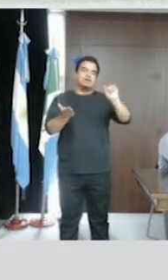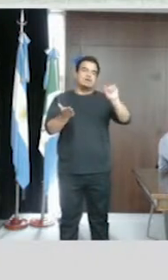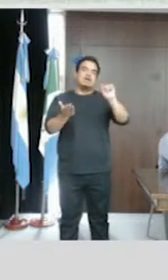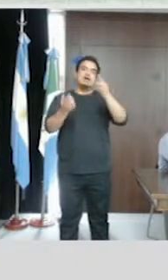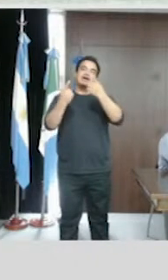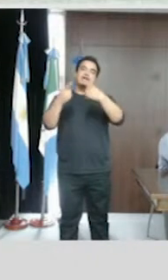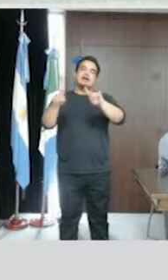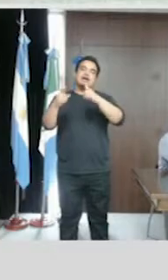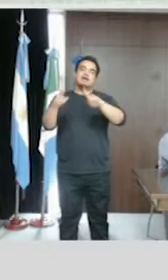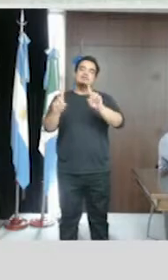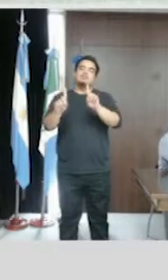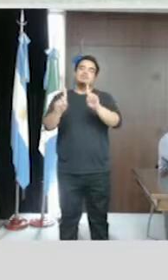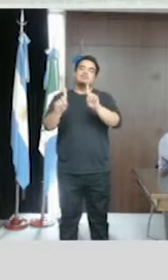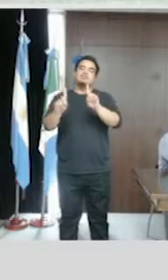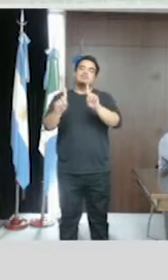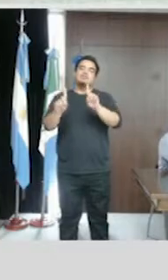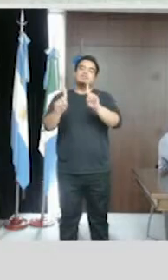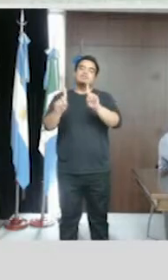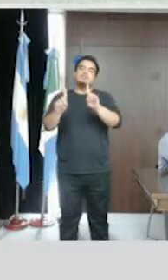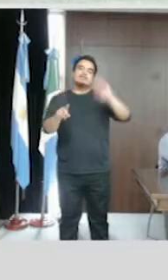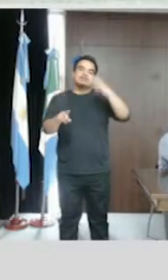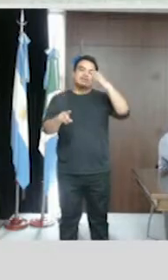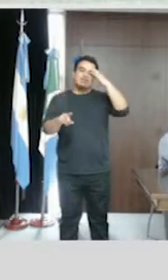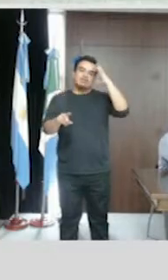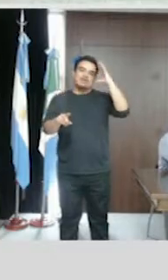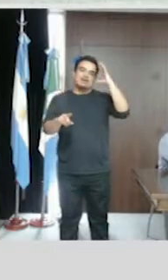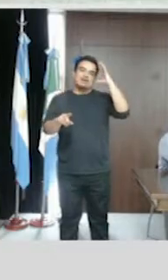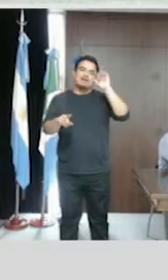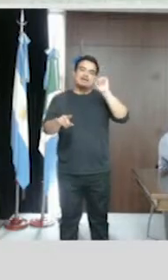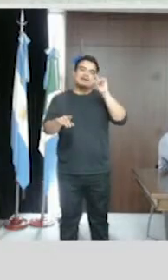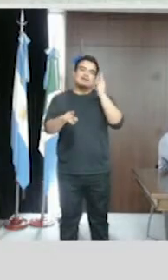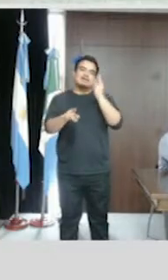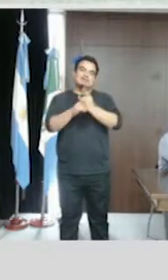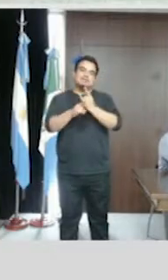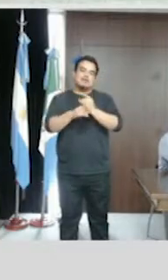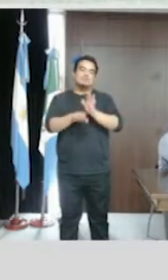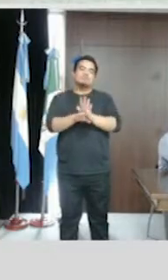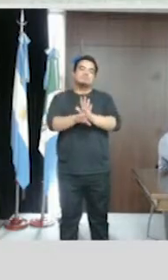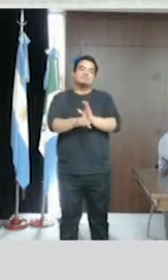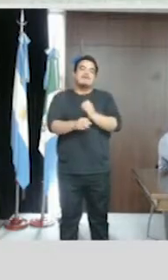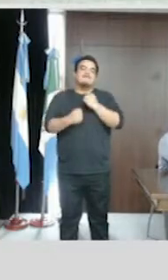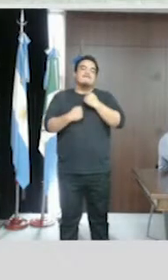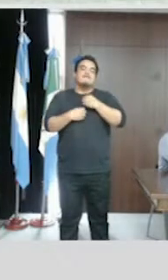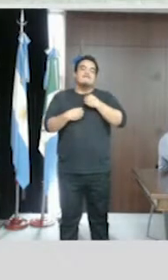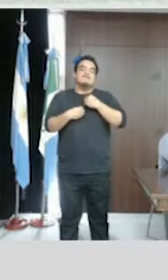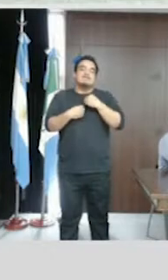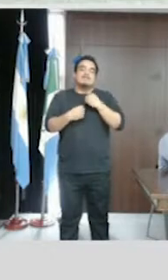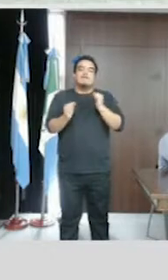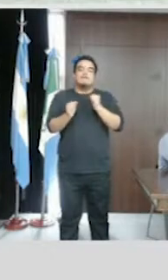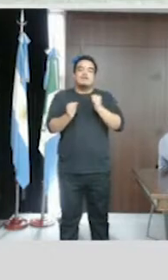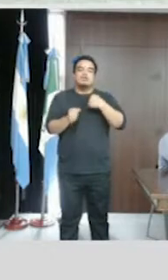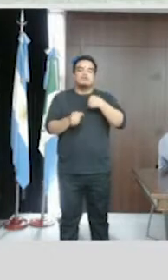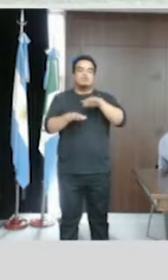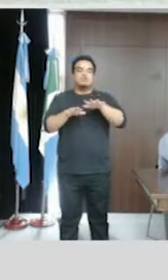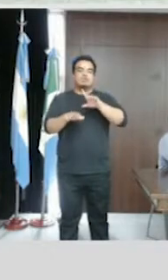era un crío. Un marinero lleno de ron, por si en verano sentía frío. Cuando me vaya, cuando